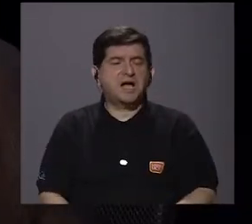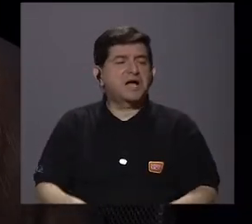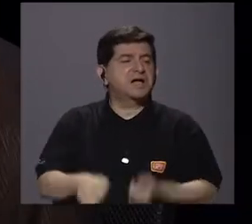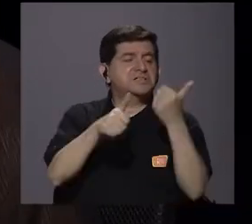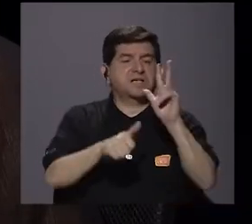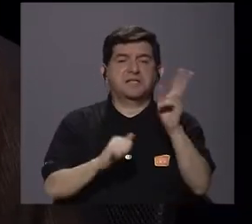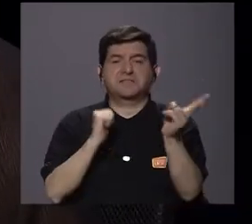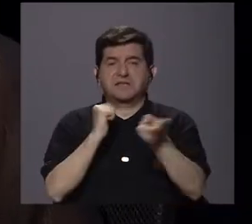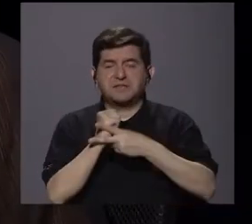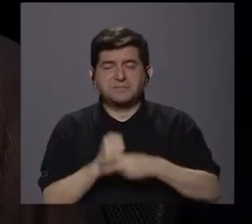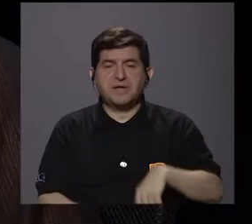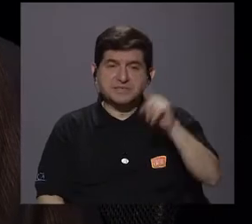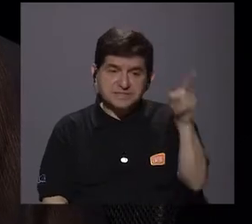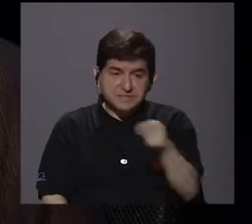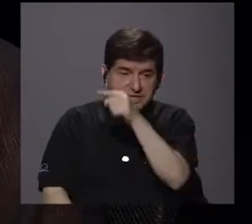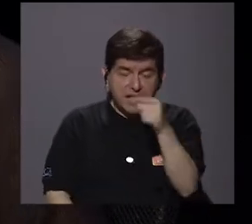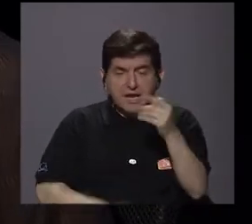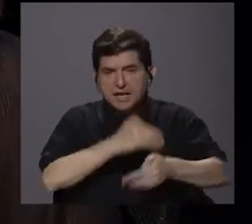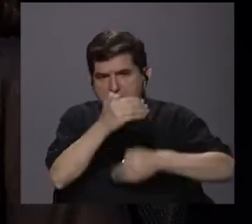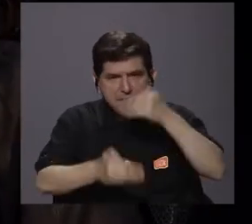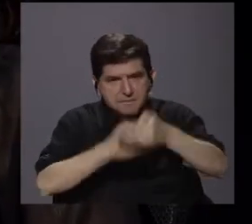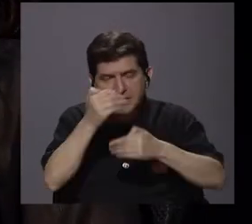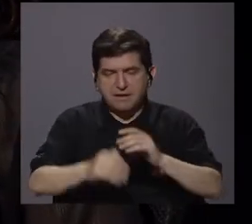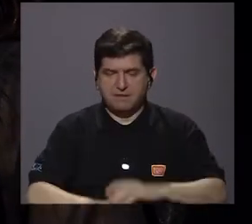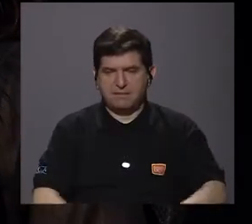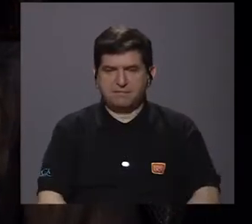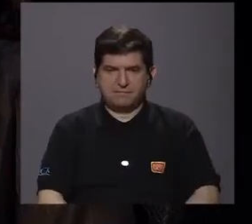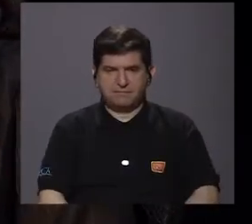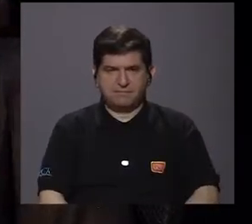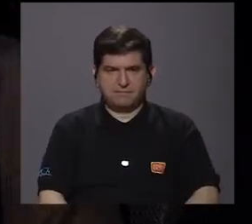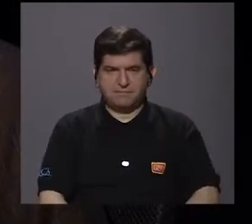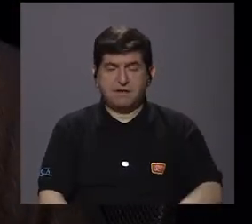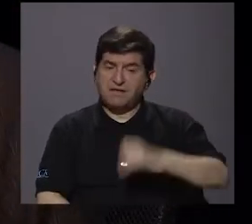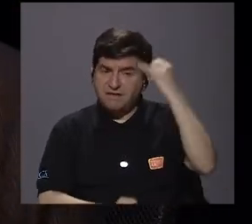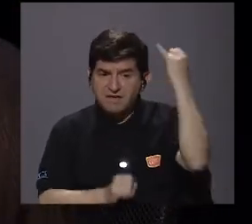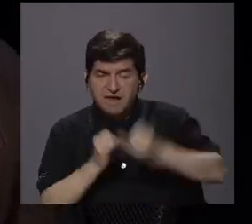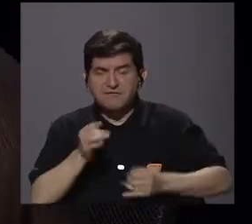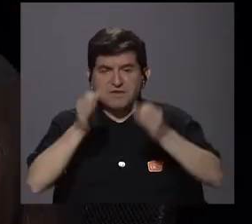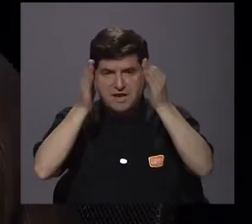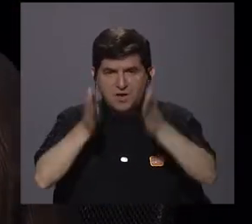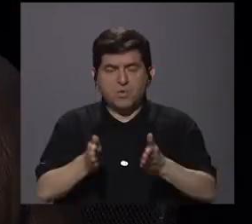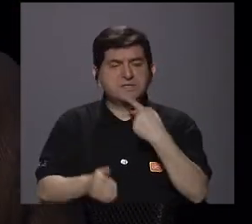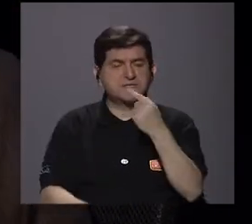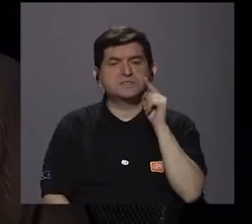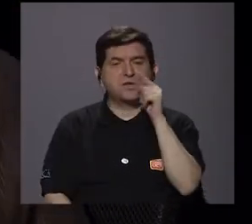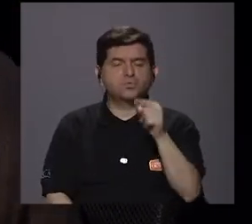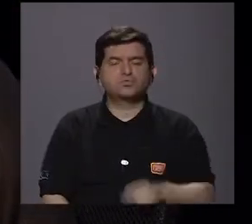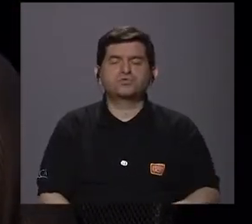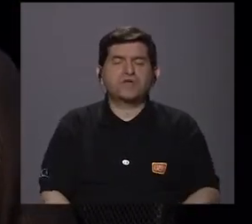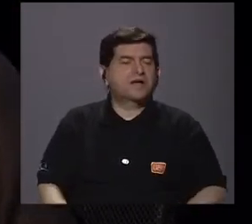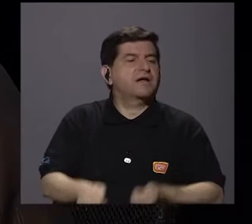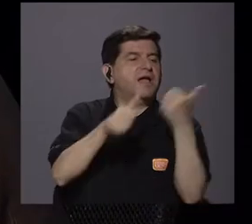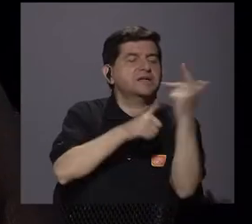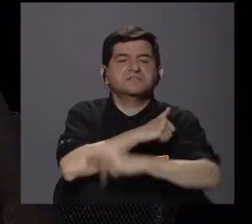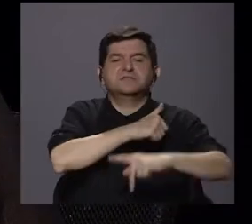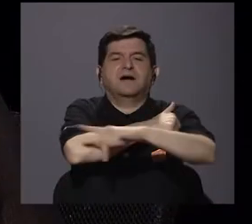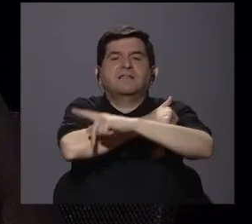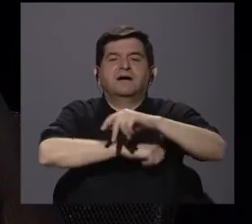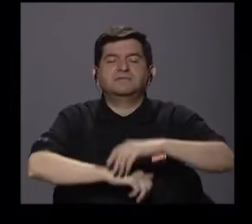deportada. 3 veces me cancelan la deportación. Entiendo. Y finalmente el juez me dice, usted va a ser